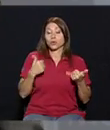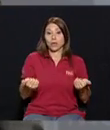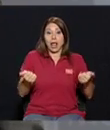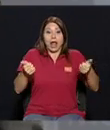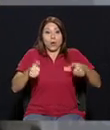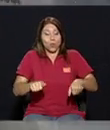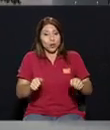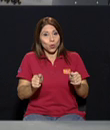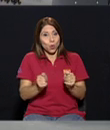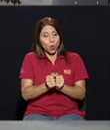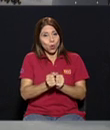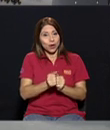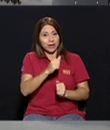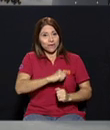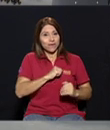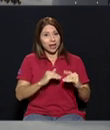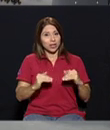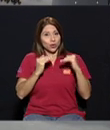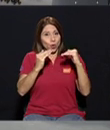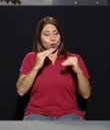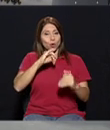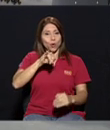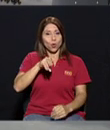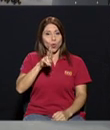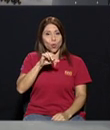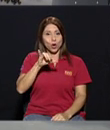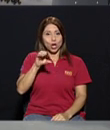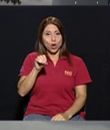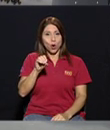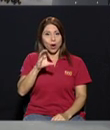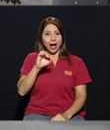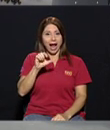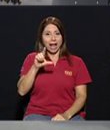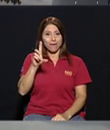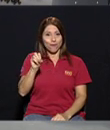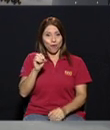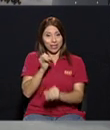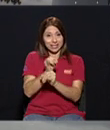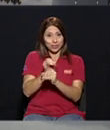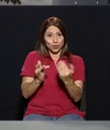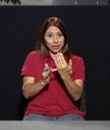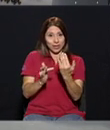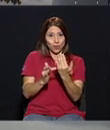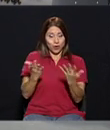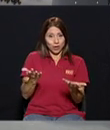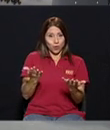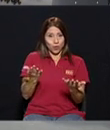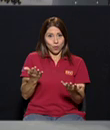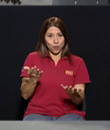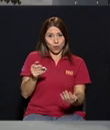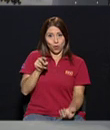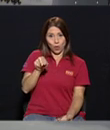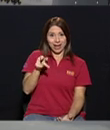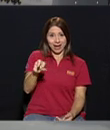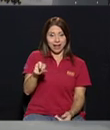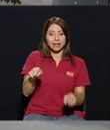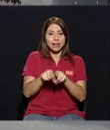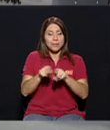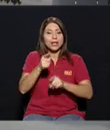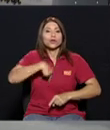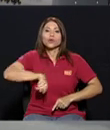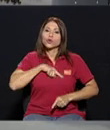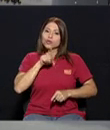concuerdo con el rector Julio Calvo del Instituto Tecnológico, mi colega, en que también tenemos que